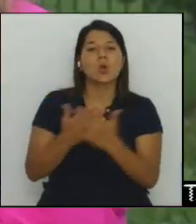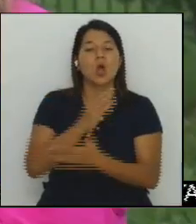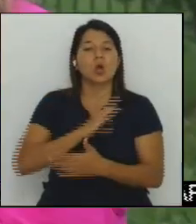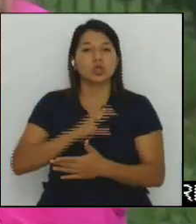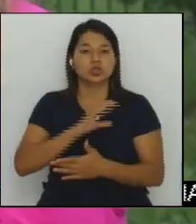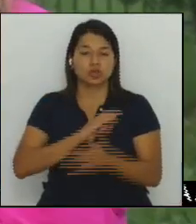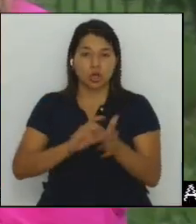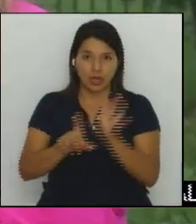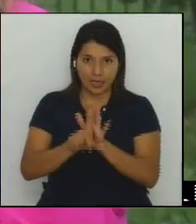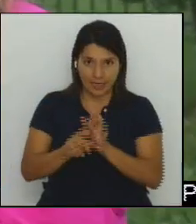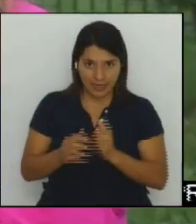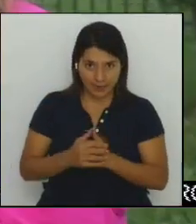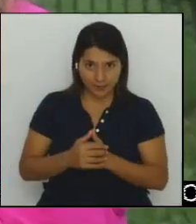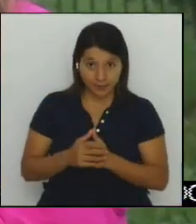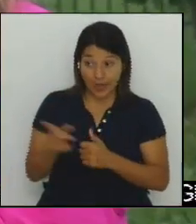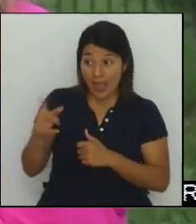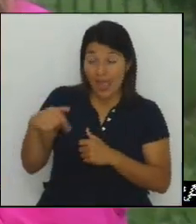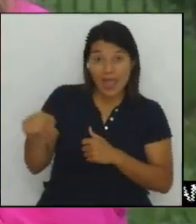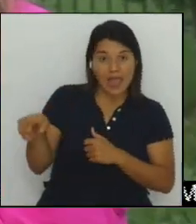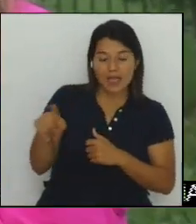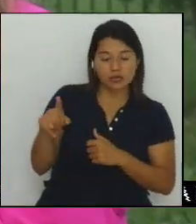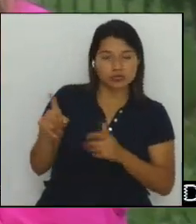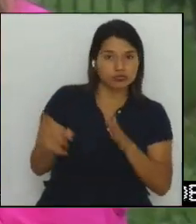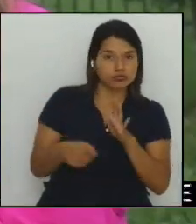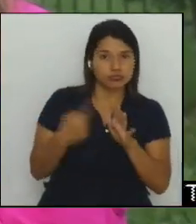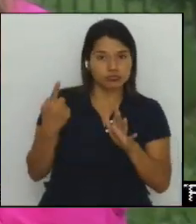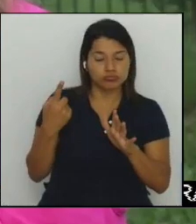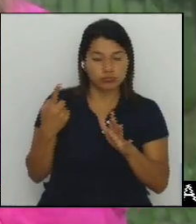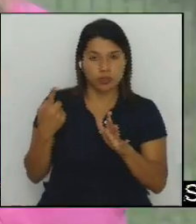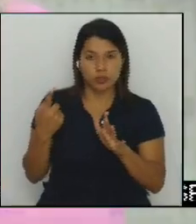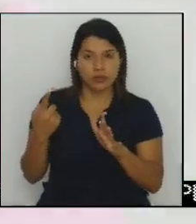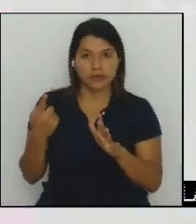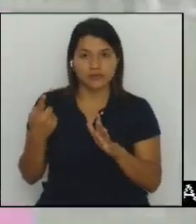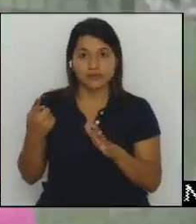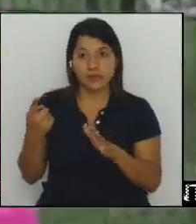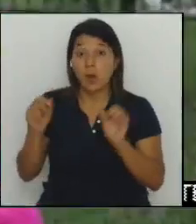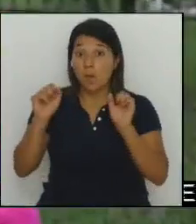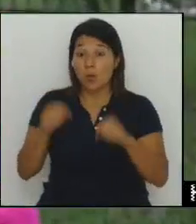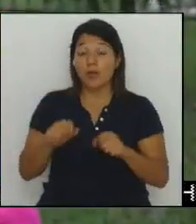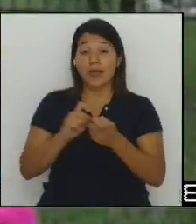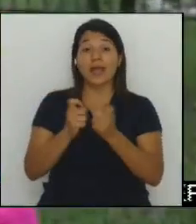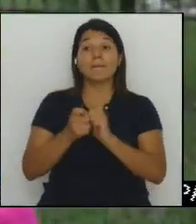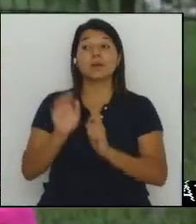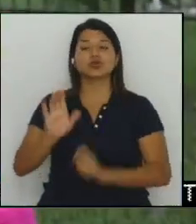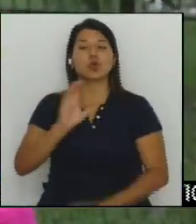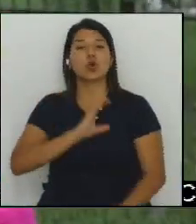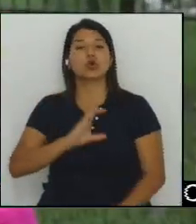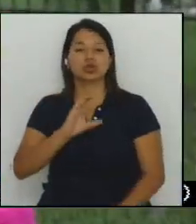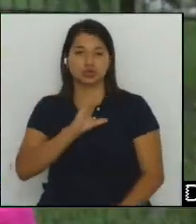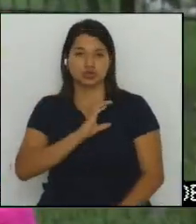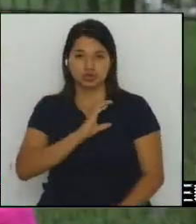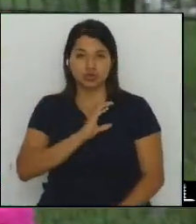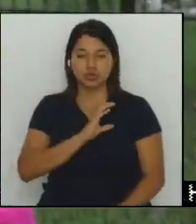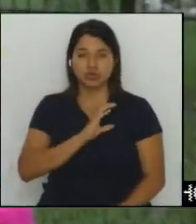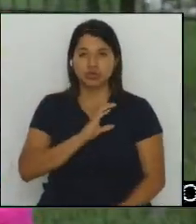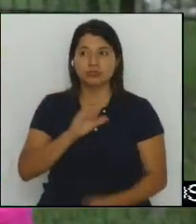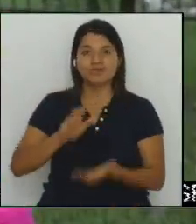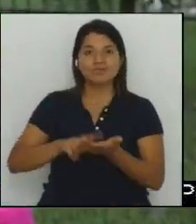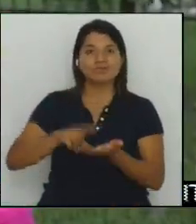al instante, pueden cambiar su estatus a una visa U. El proceso que ellos tienen que